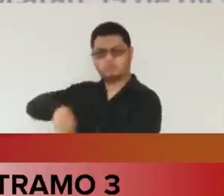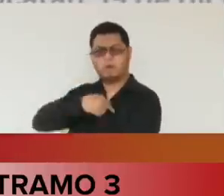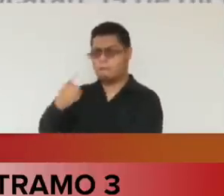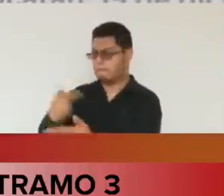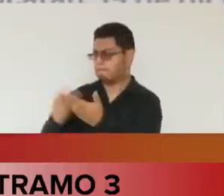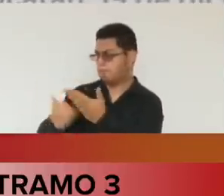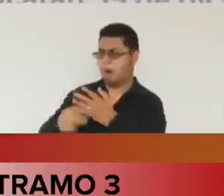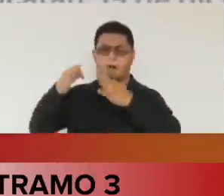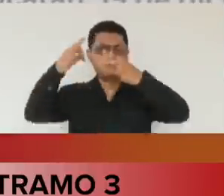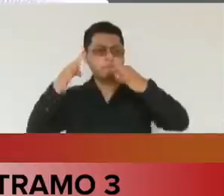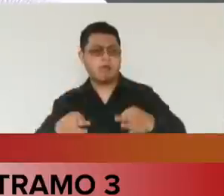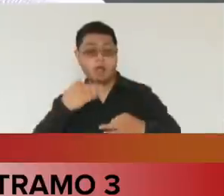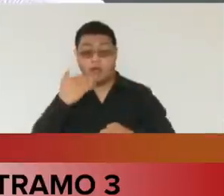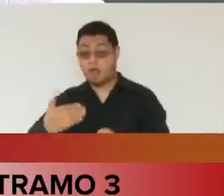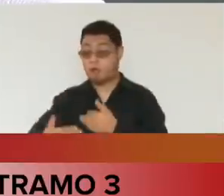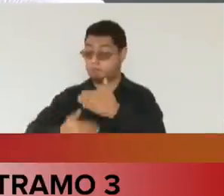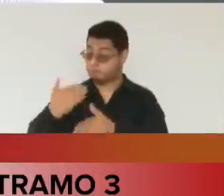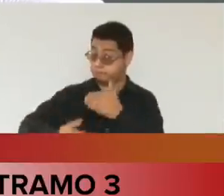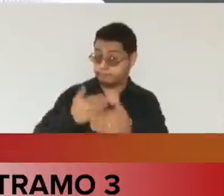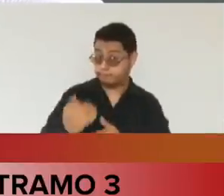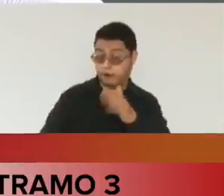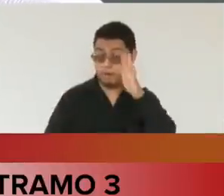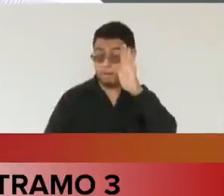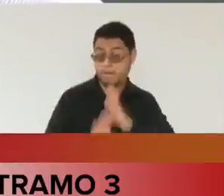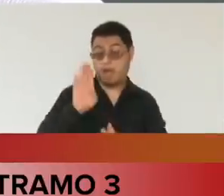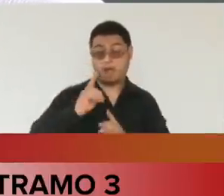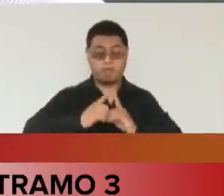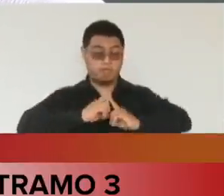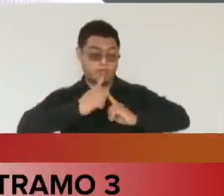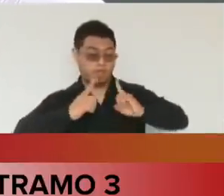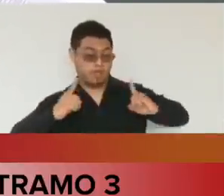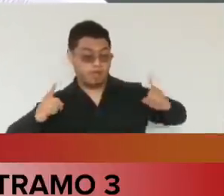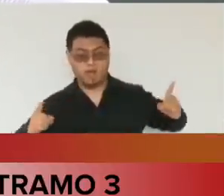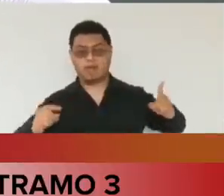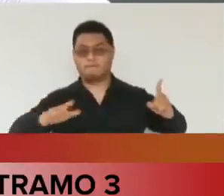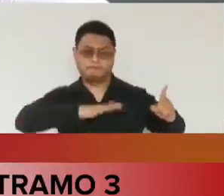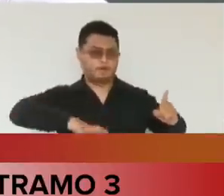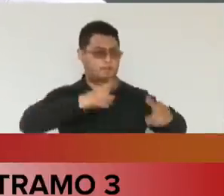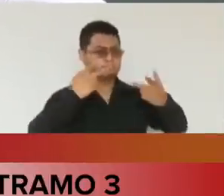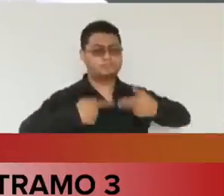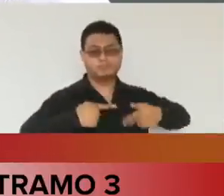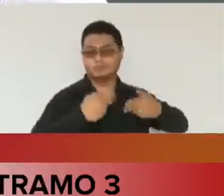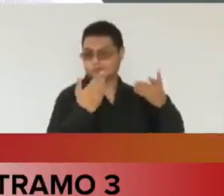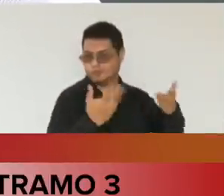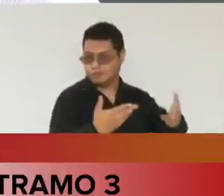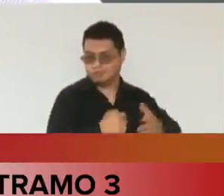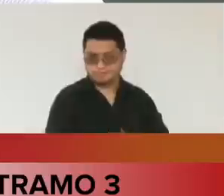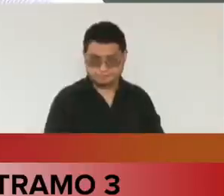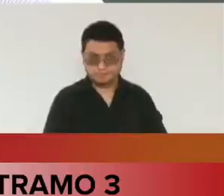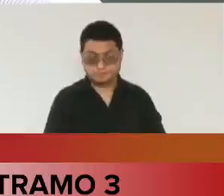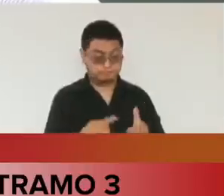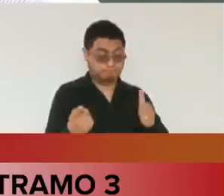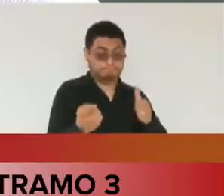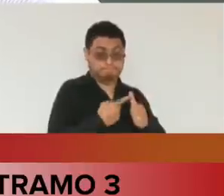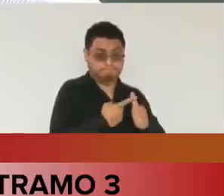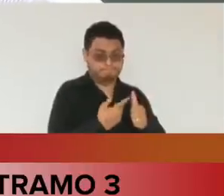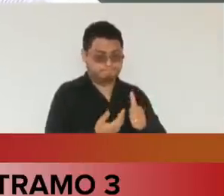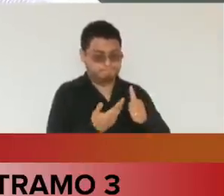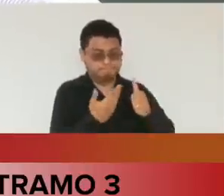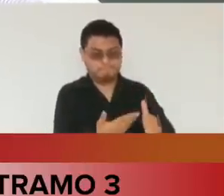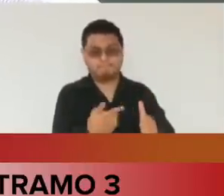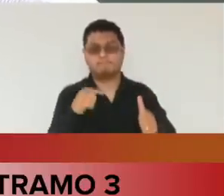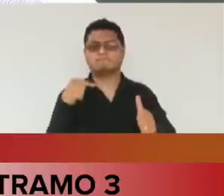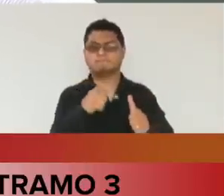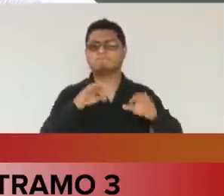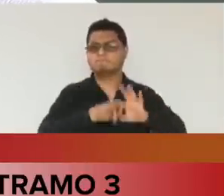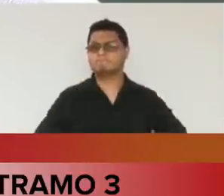un importantísimo motor de desarrollo y de bienestar económico para la región sureste de nuestro país. Como primer paso, la base fundamental para